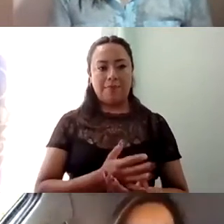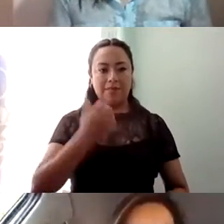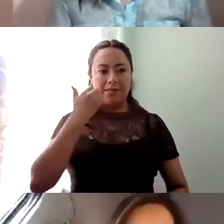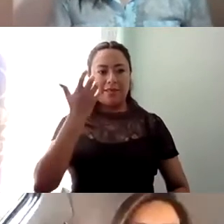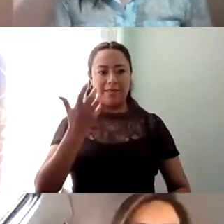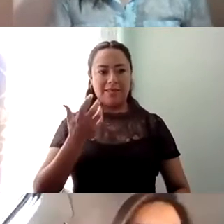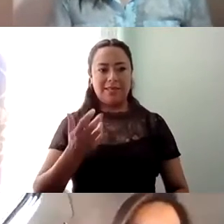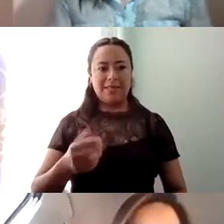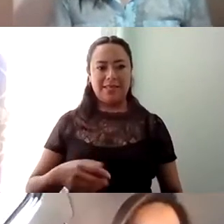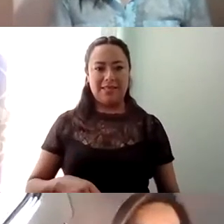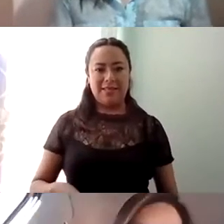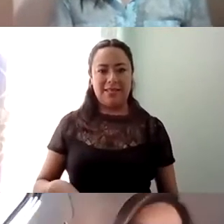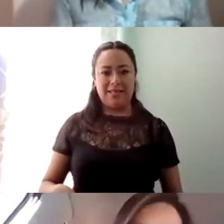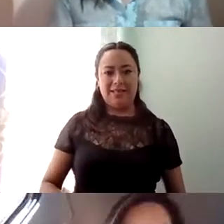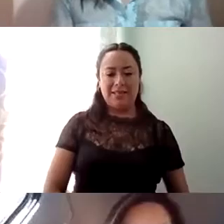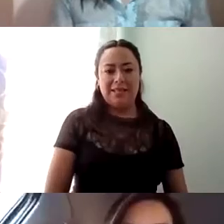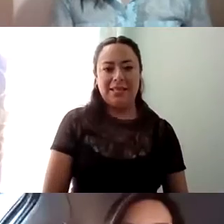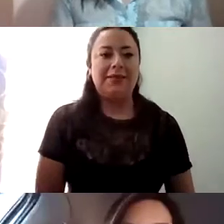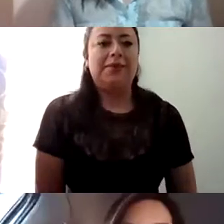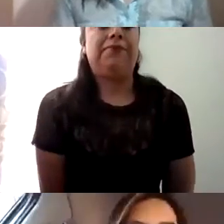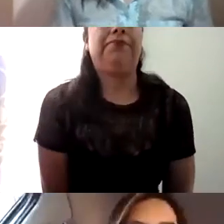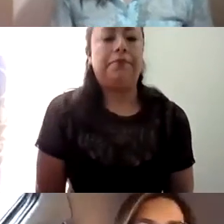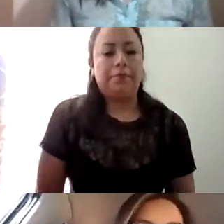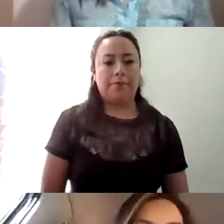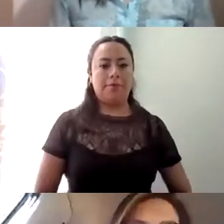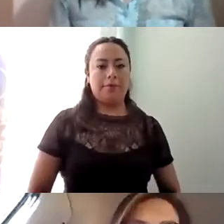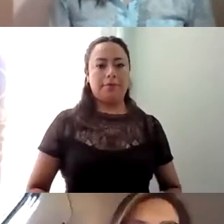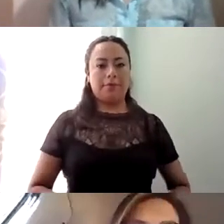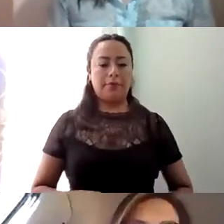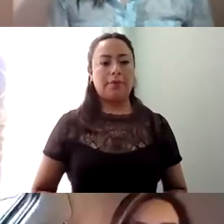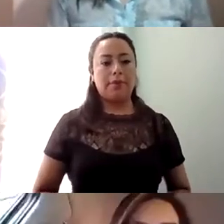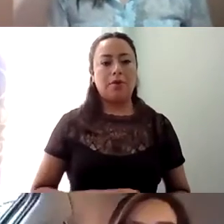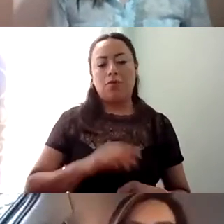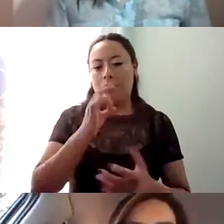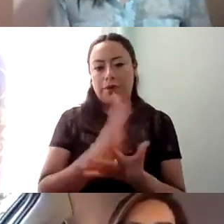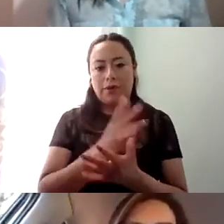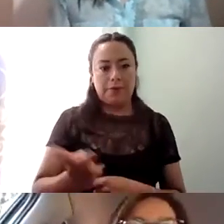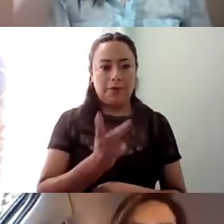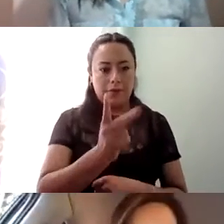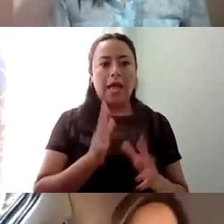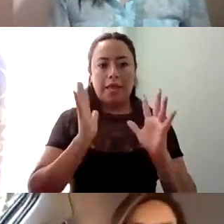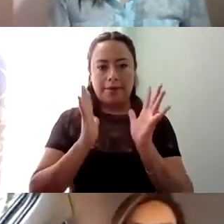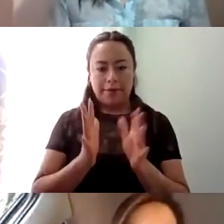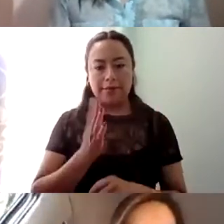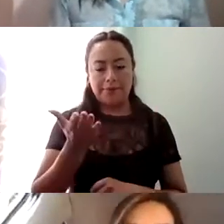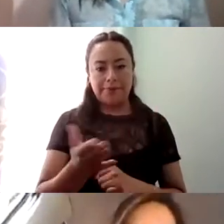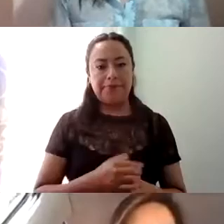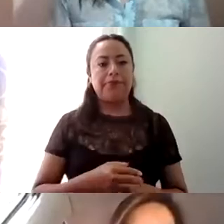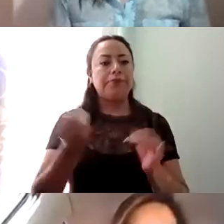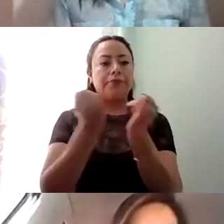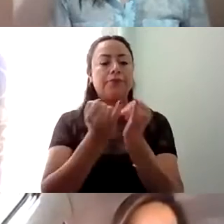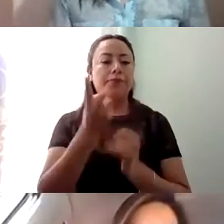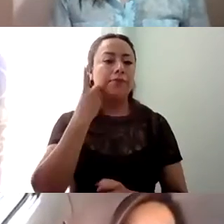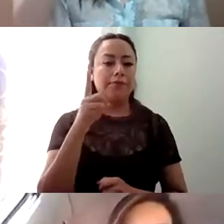grupos parlamentarios y ahorita le doy el uso de la palabra. Y sí, claro, ya se pidió su incorporación de usted y del diputado Víctor Hugo